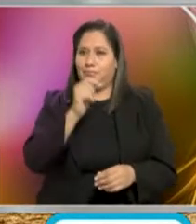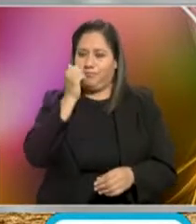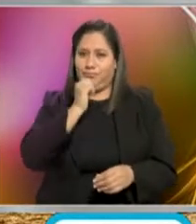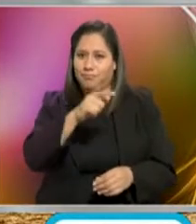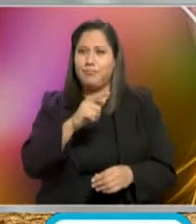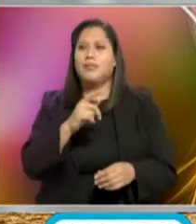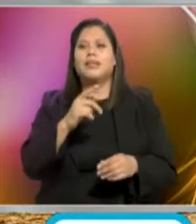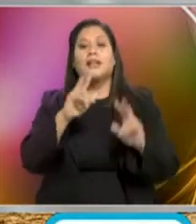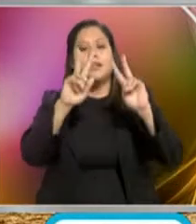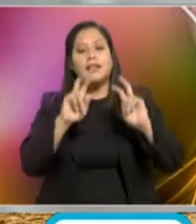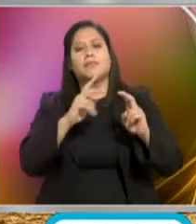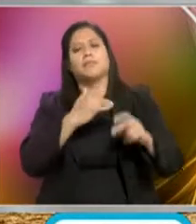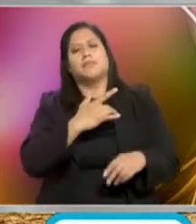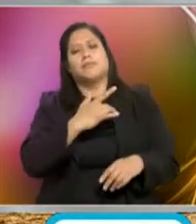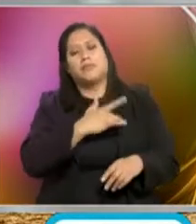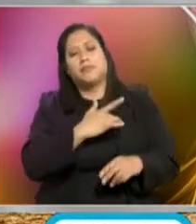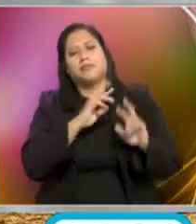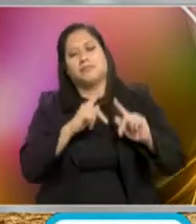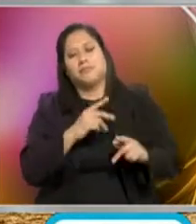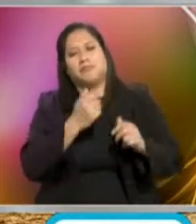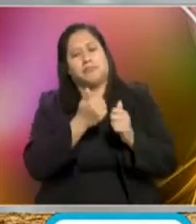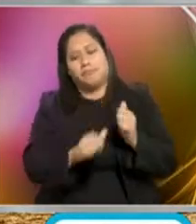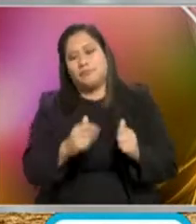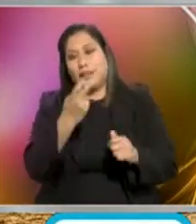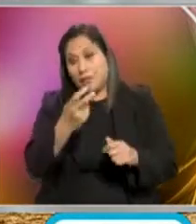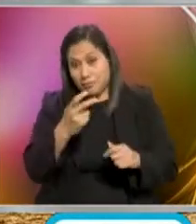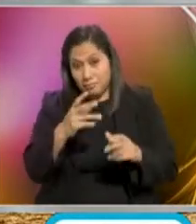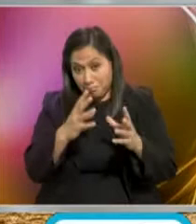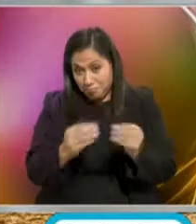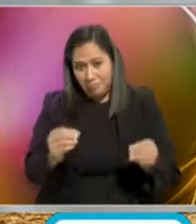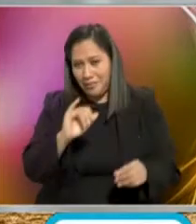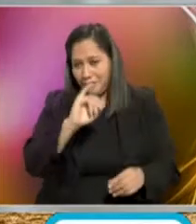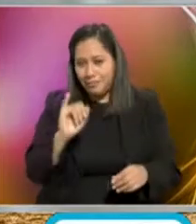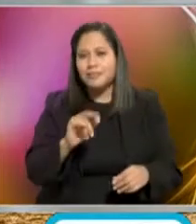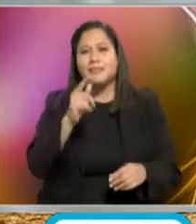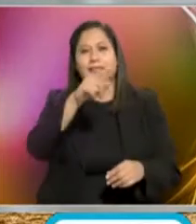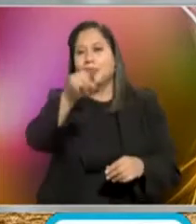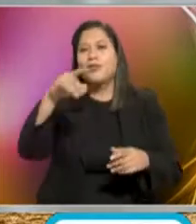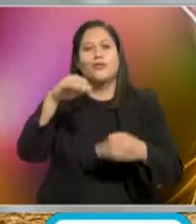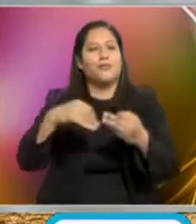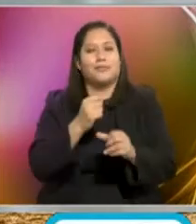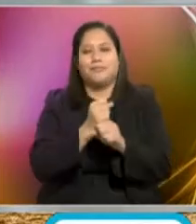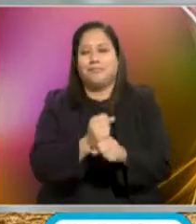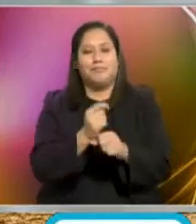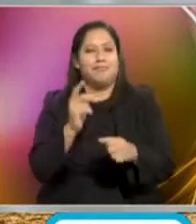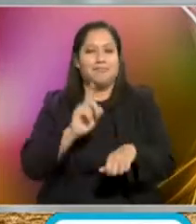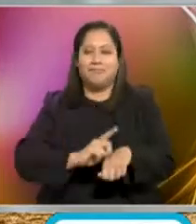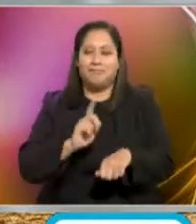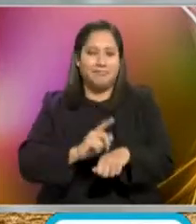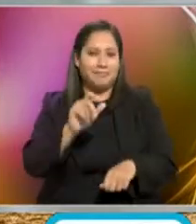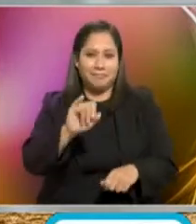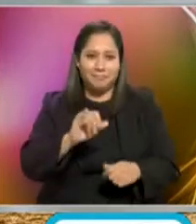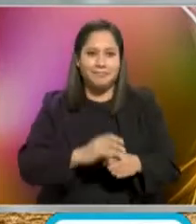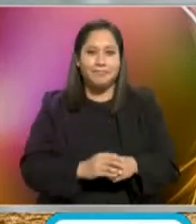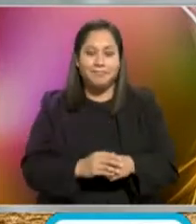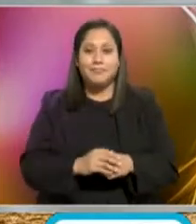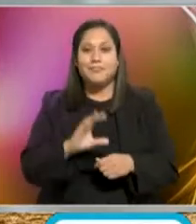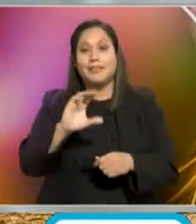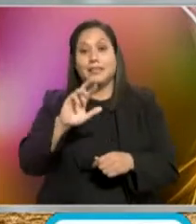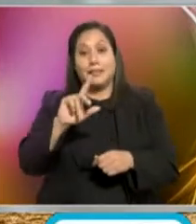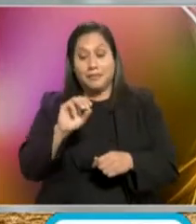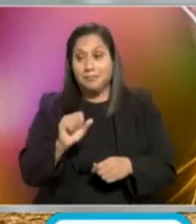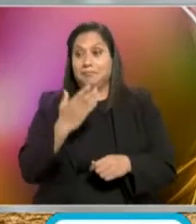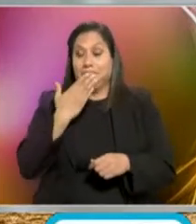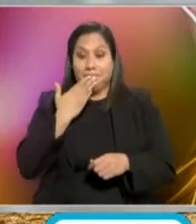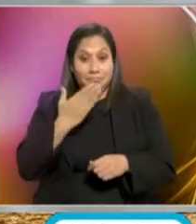siempre al desamor y eso pasa, señores. Eso no se va a todos los acabar. días, ¿Y quién no lo sufre? ¿no? Todos los días pasa. Todos esto. los días. Ay, Carlos, pues qué